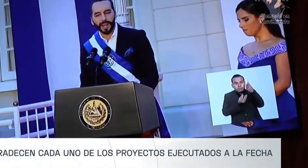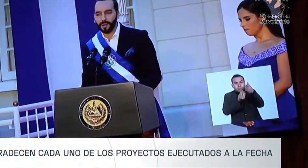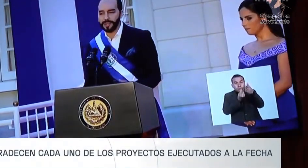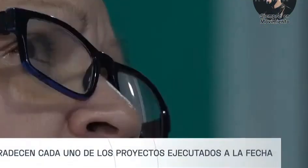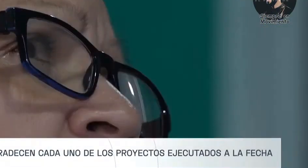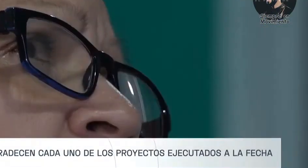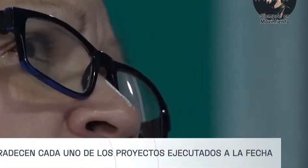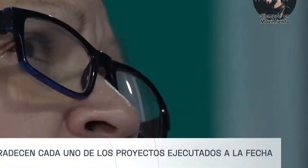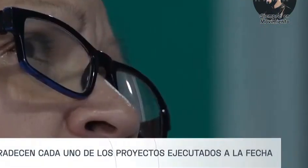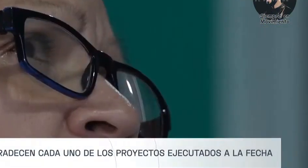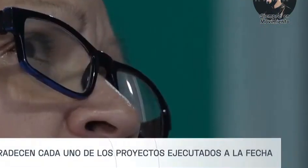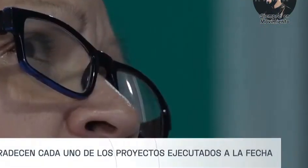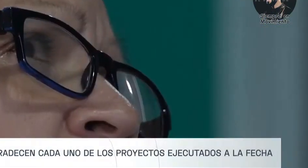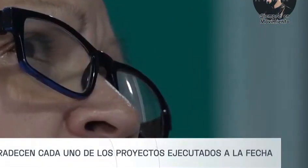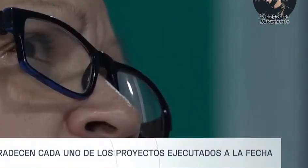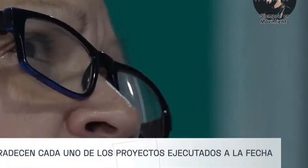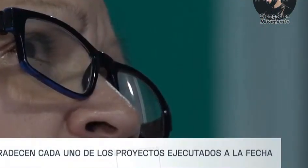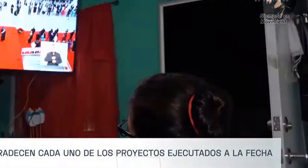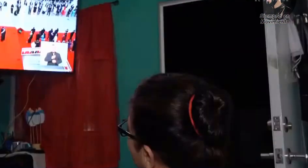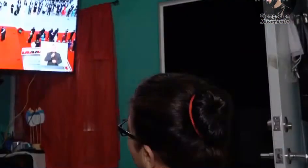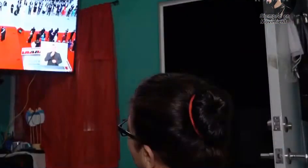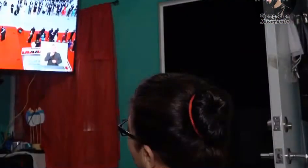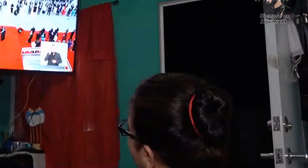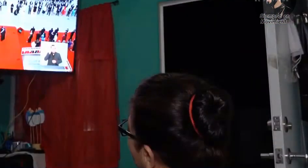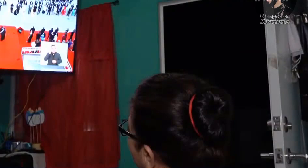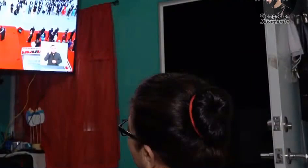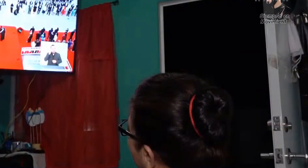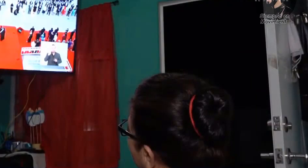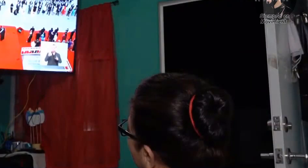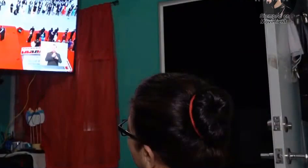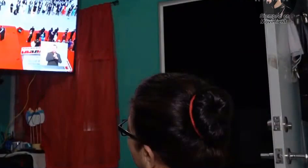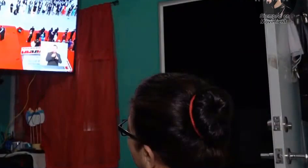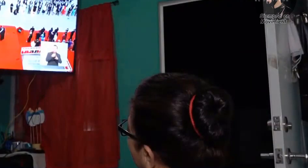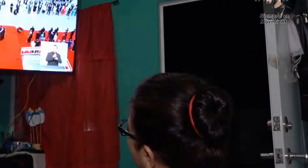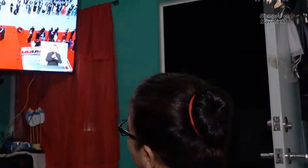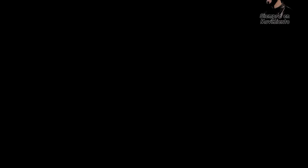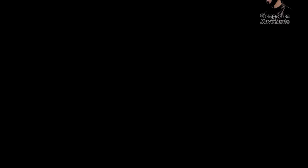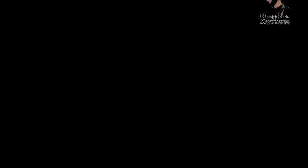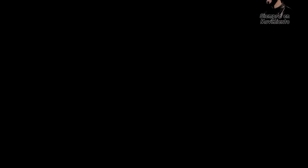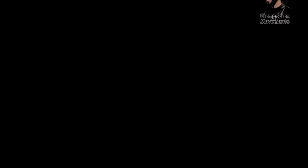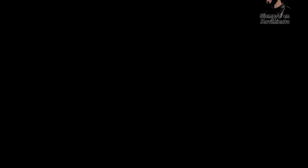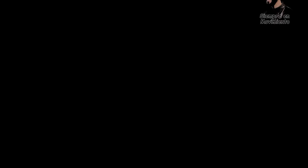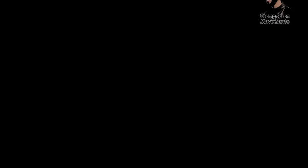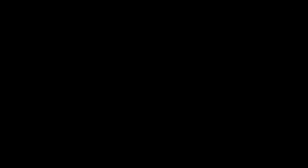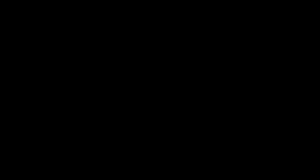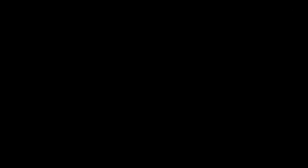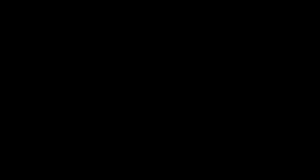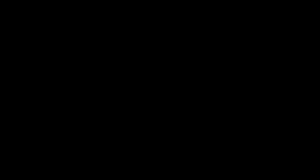estarán cargados de más proyectos para fortalecer el desarrollo económico y social del país.